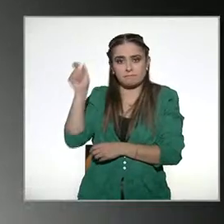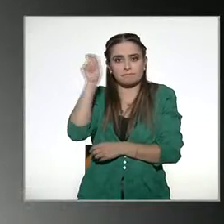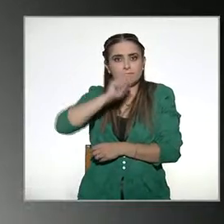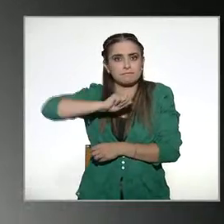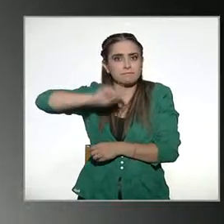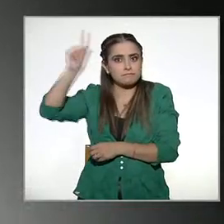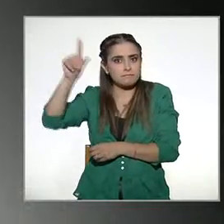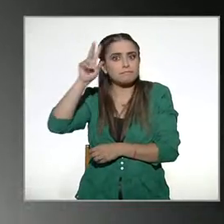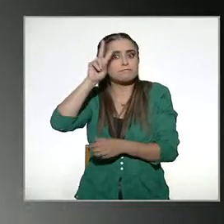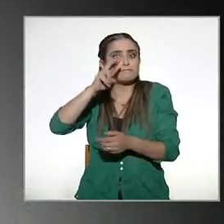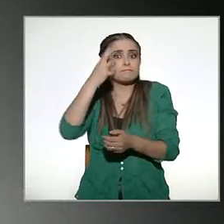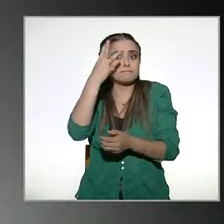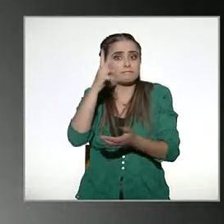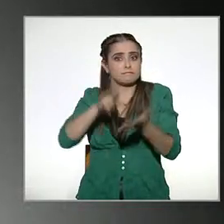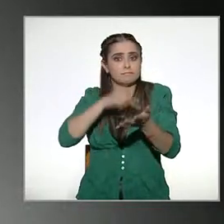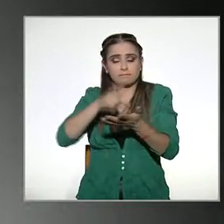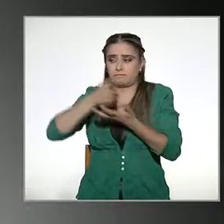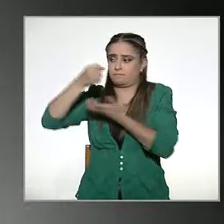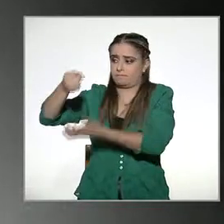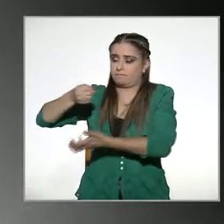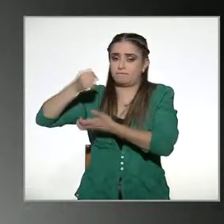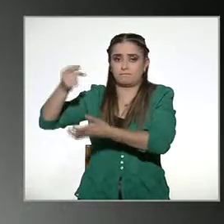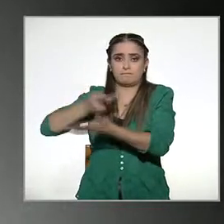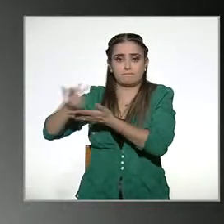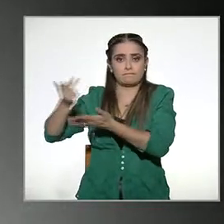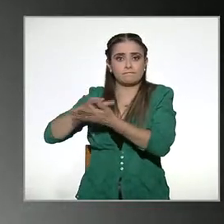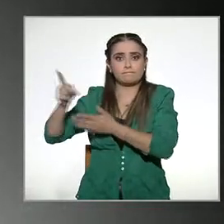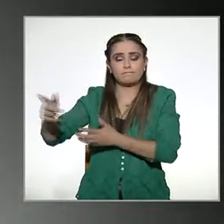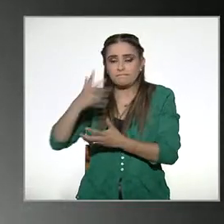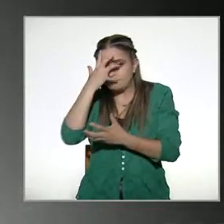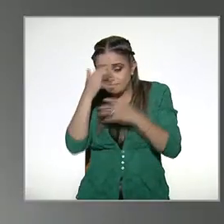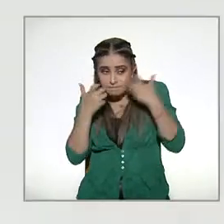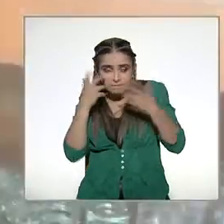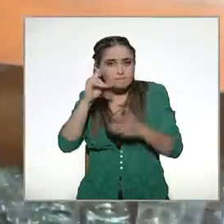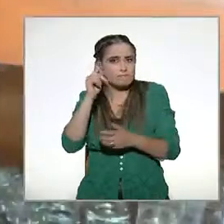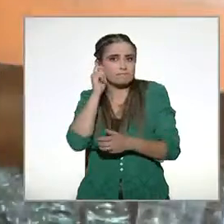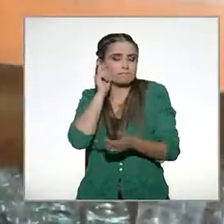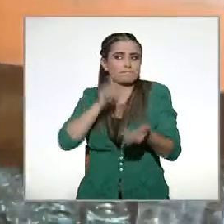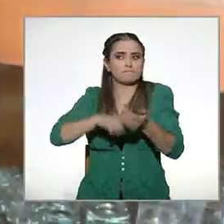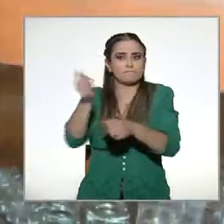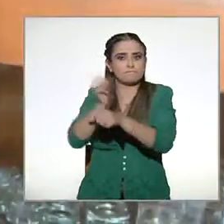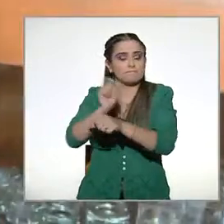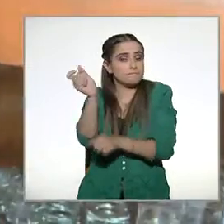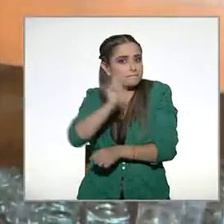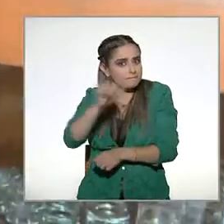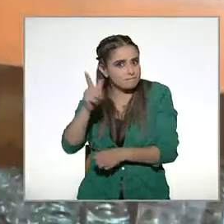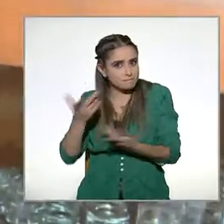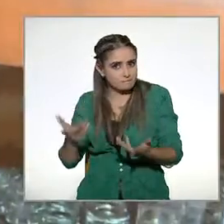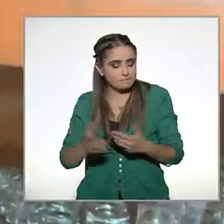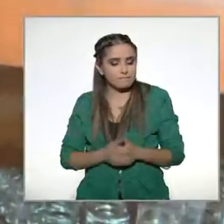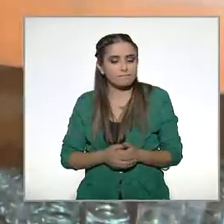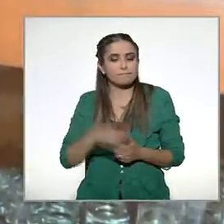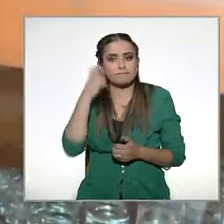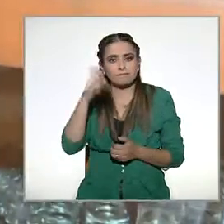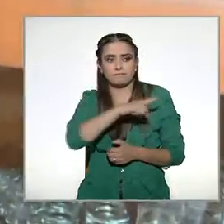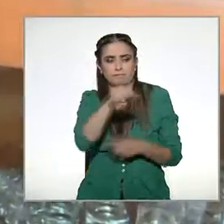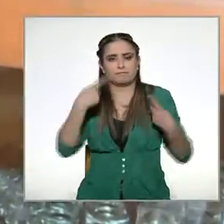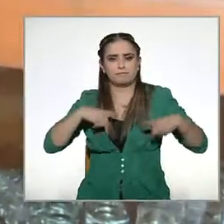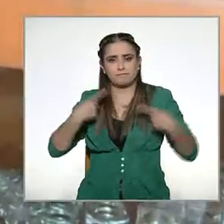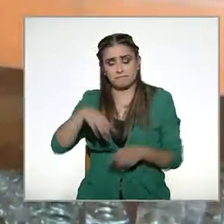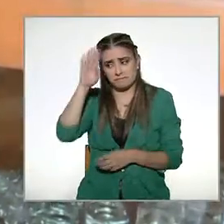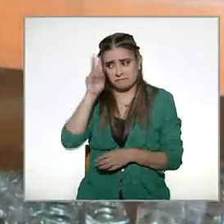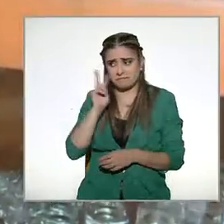en tres ocasiones del Oscar sabe cómo transformar ese rasgo de su personalidad nuestra cultura ha malentendido y subestimado a los